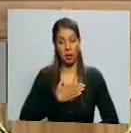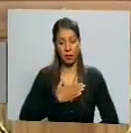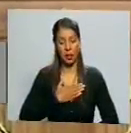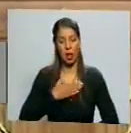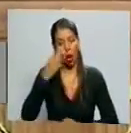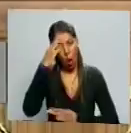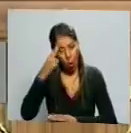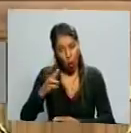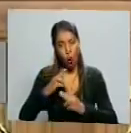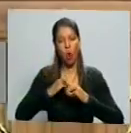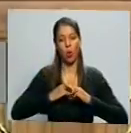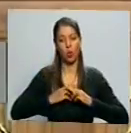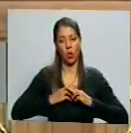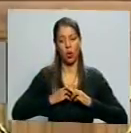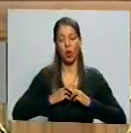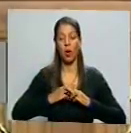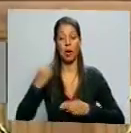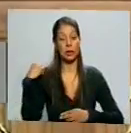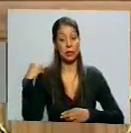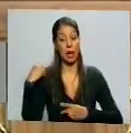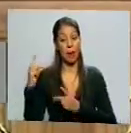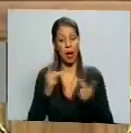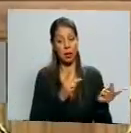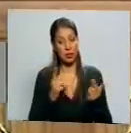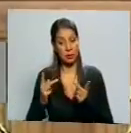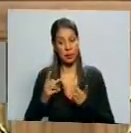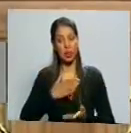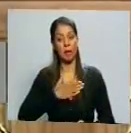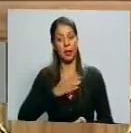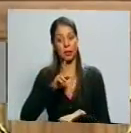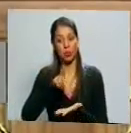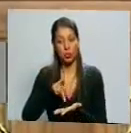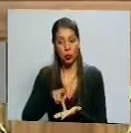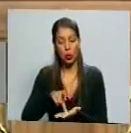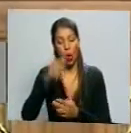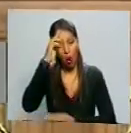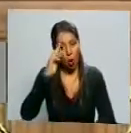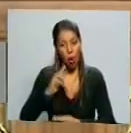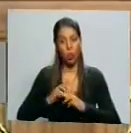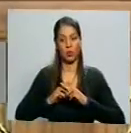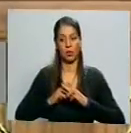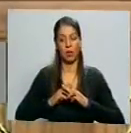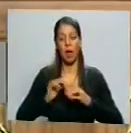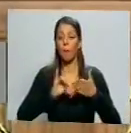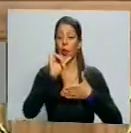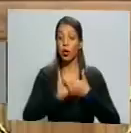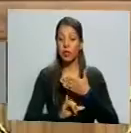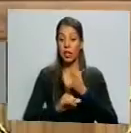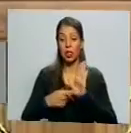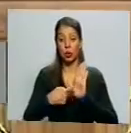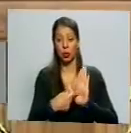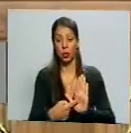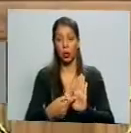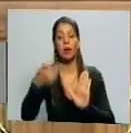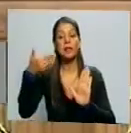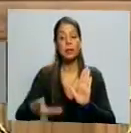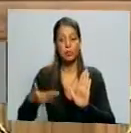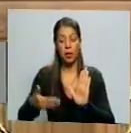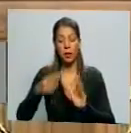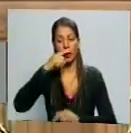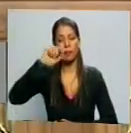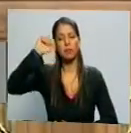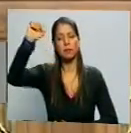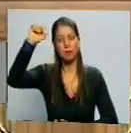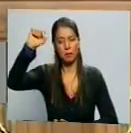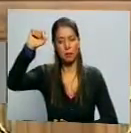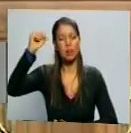un honor poder estar acá para presentar un proyecto de suma importancia que el presidente de la República enviara